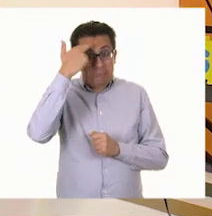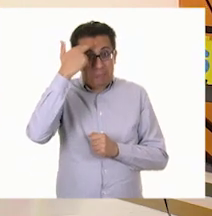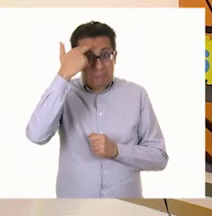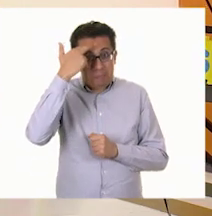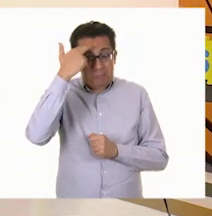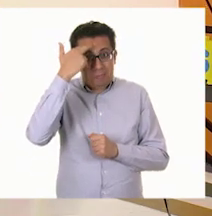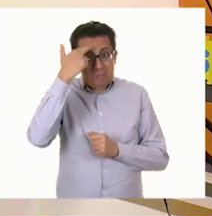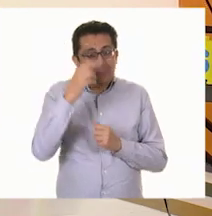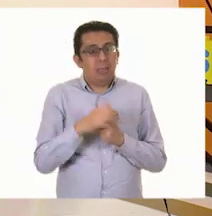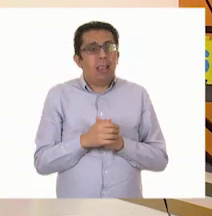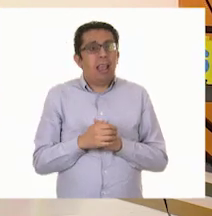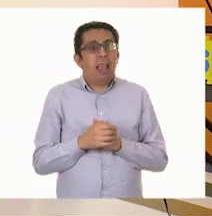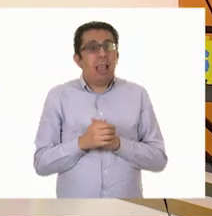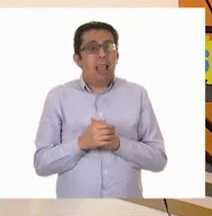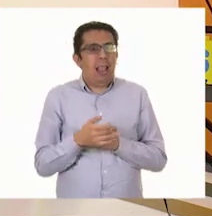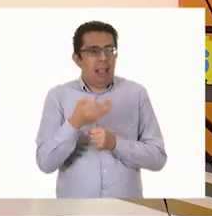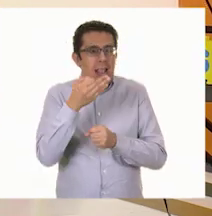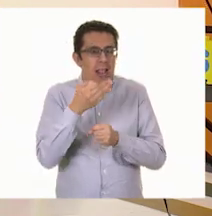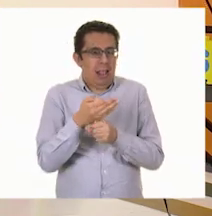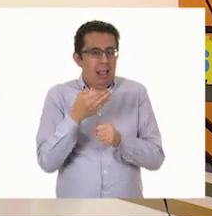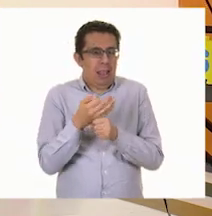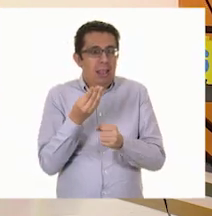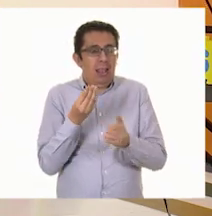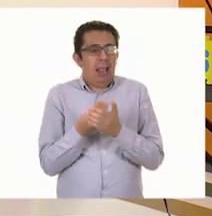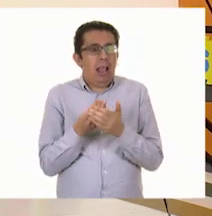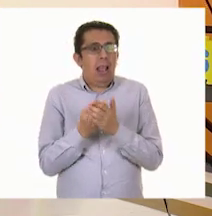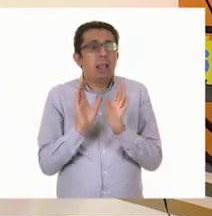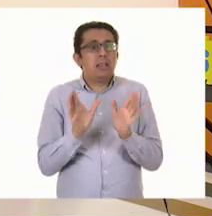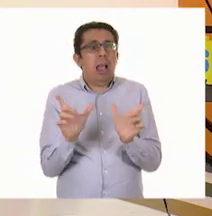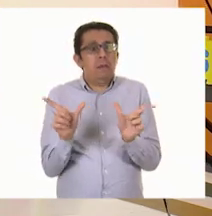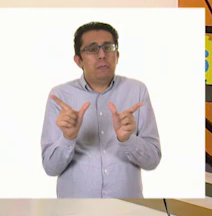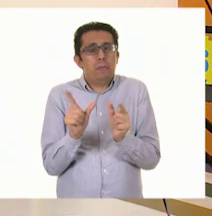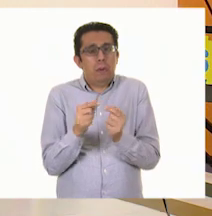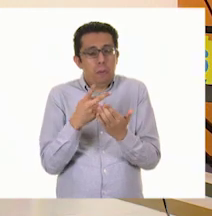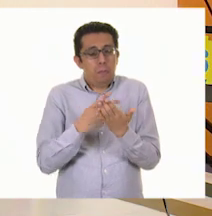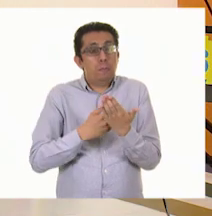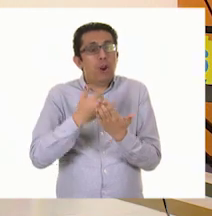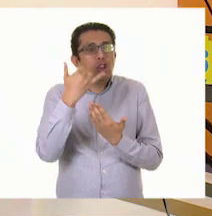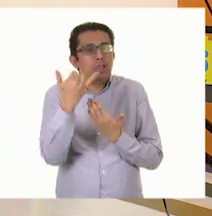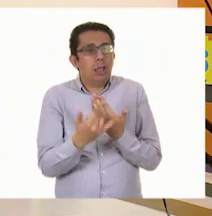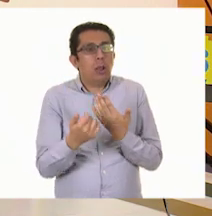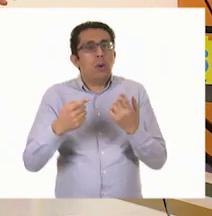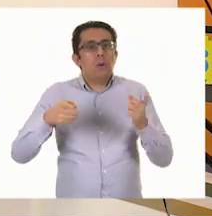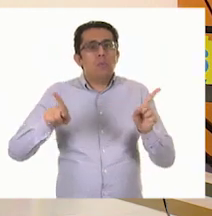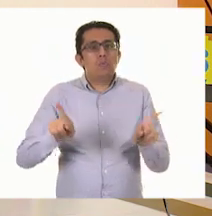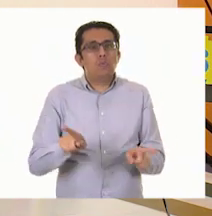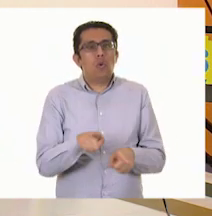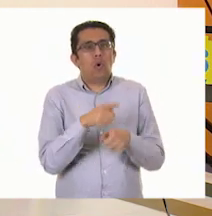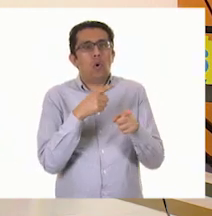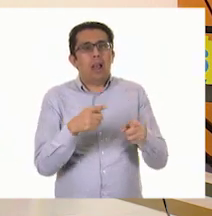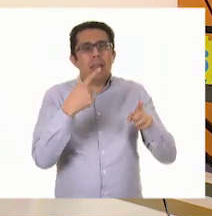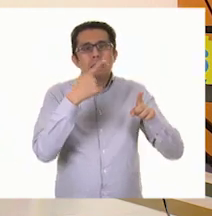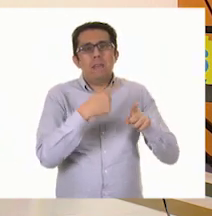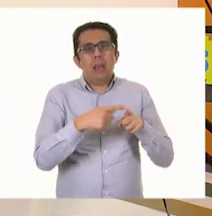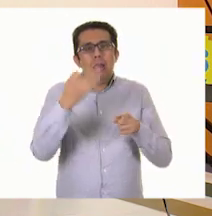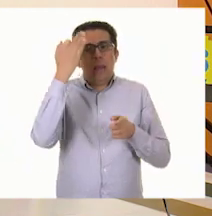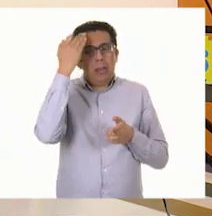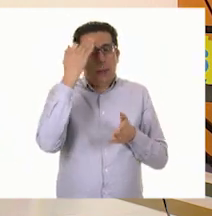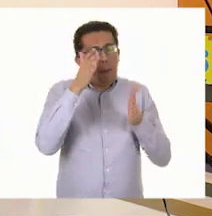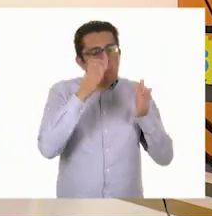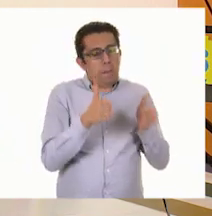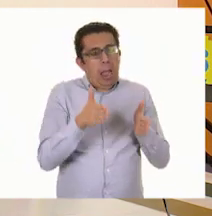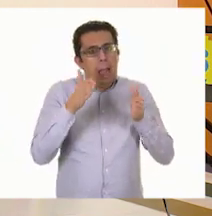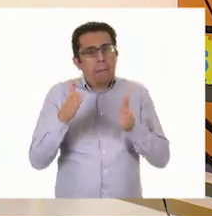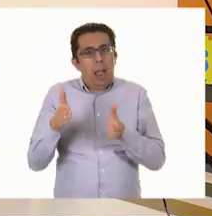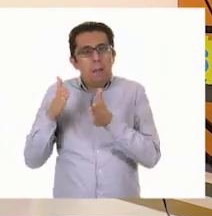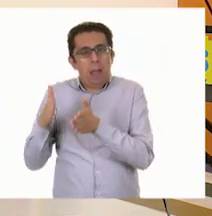entonces que con esta clase concluyó nuestro proyecto La Música a Través del Tiempo. Y